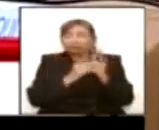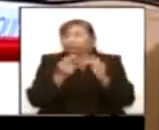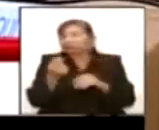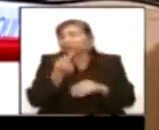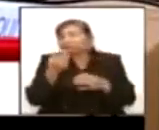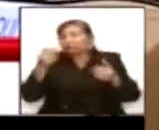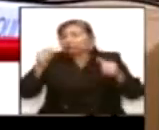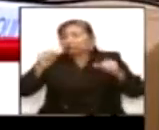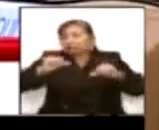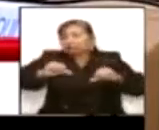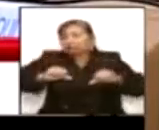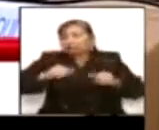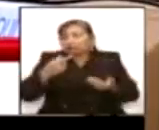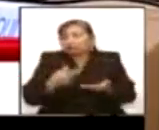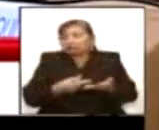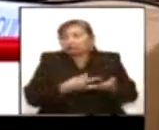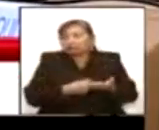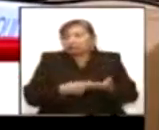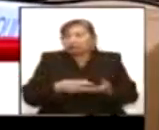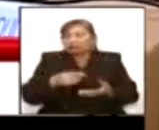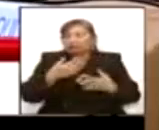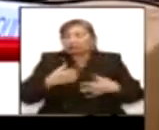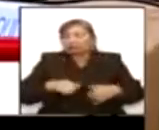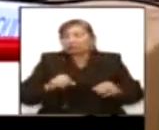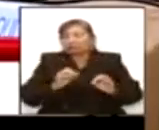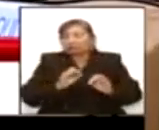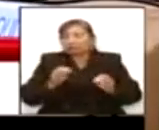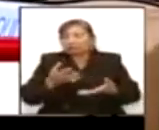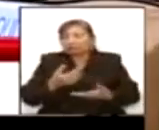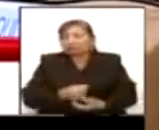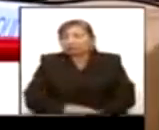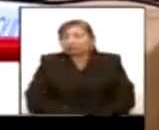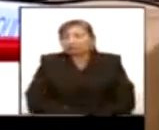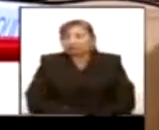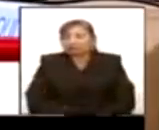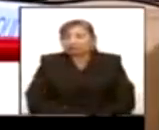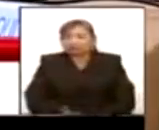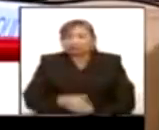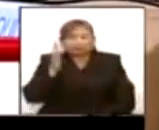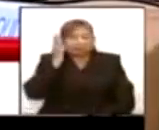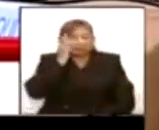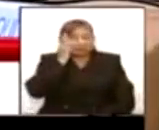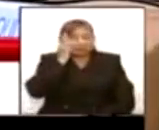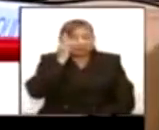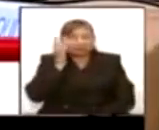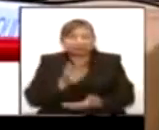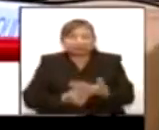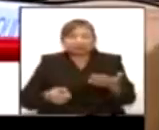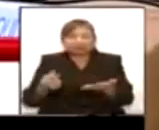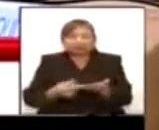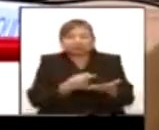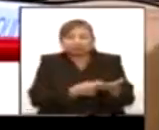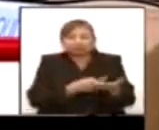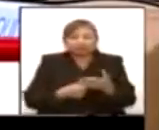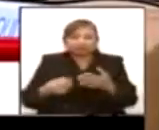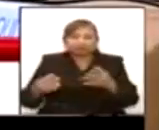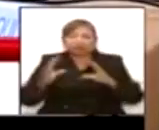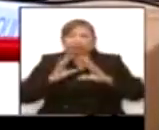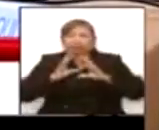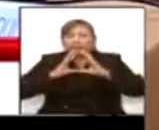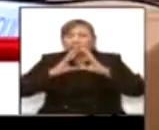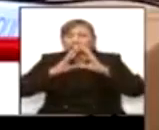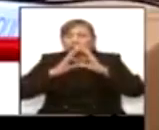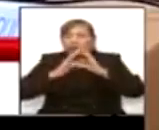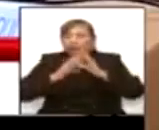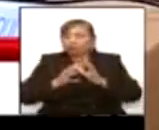nos enfrascamos ahorita a la discusión del tema del aborto, no vamos a acabar, presidente, no vamos a acabar nunca. Sabemos que ese es un debate mundial y